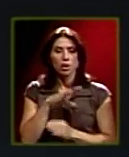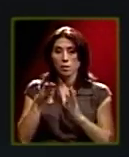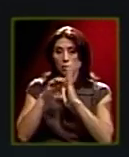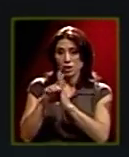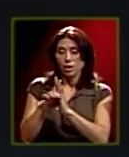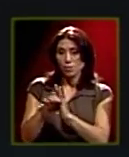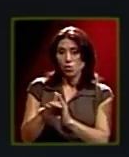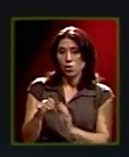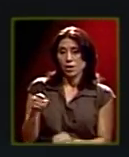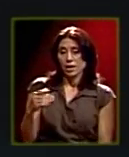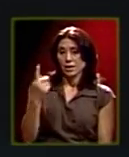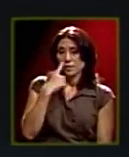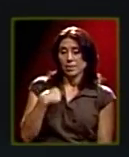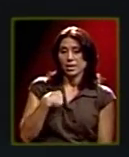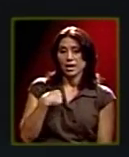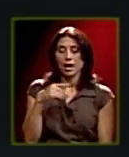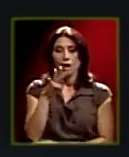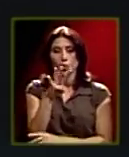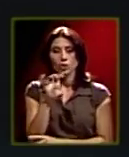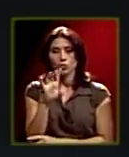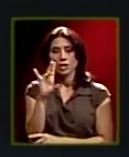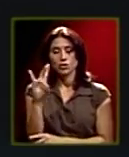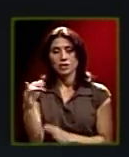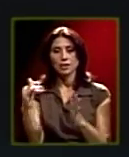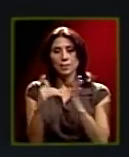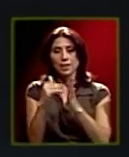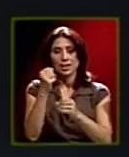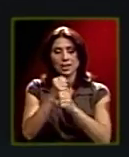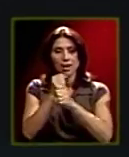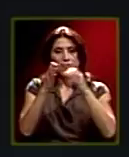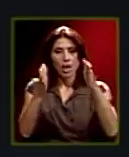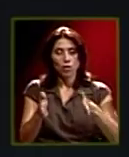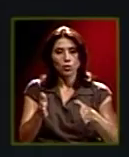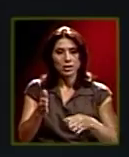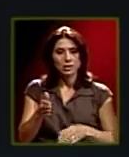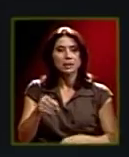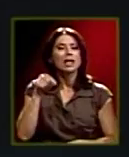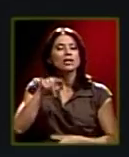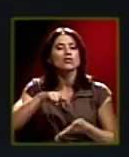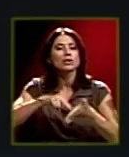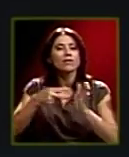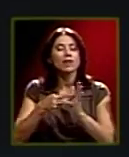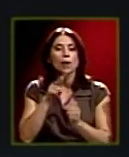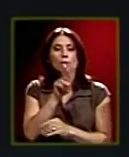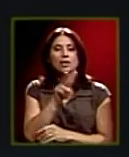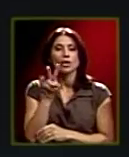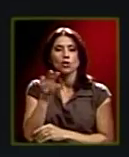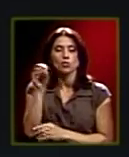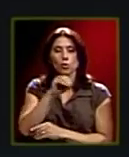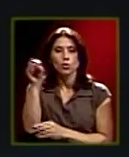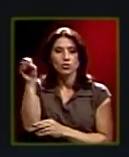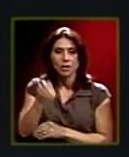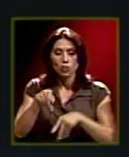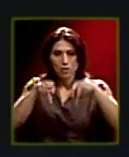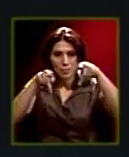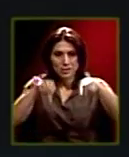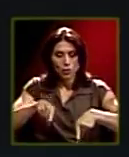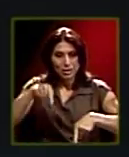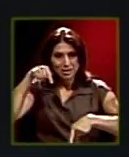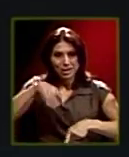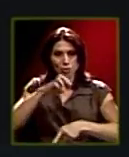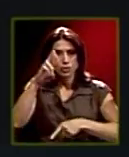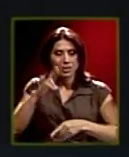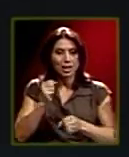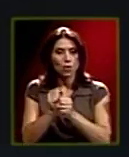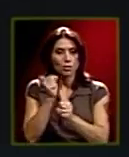que 407,000 trabajadores hoy, que es el 22% de la población ocupada de este país, están en